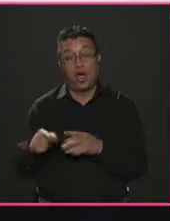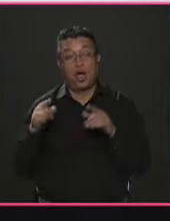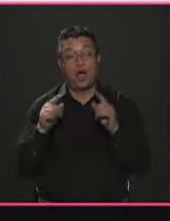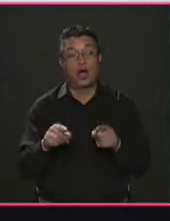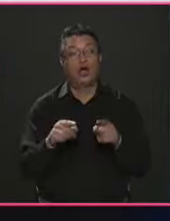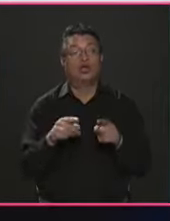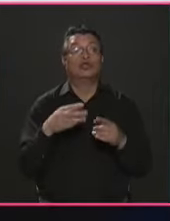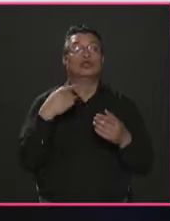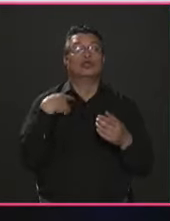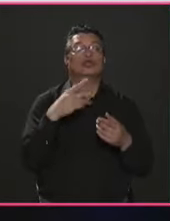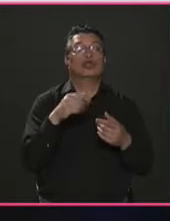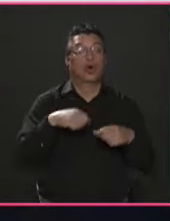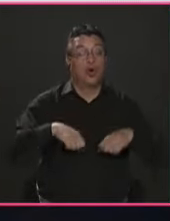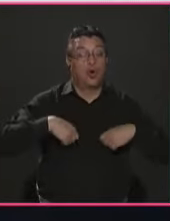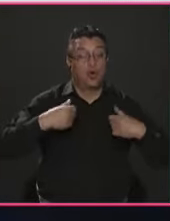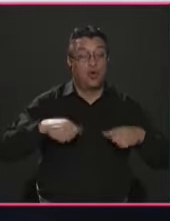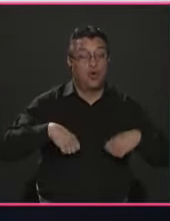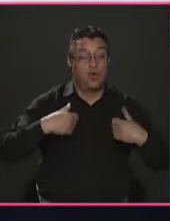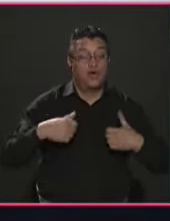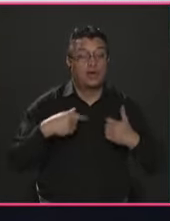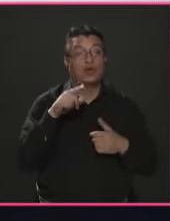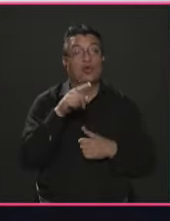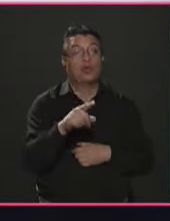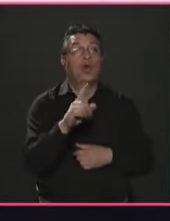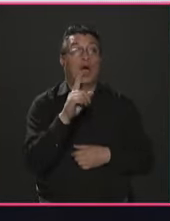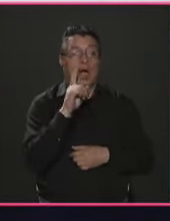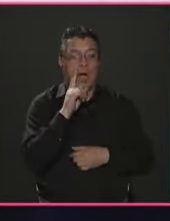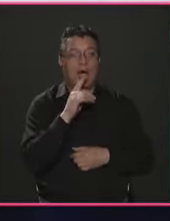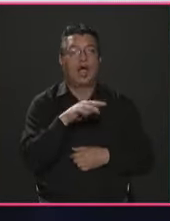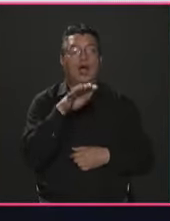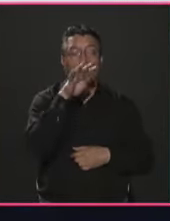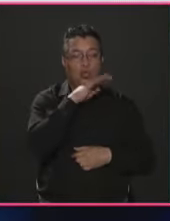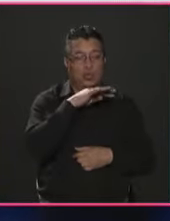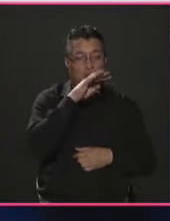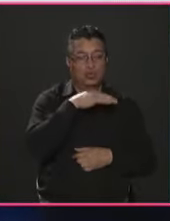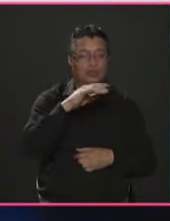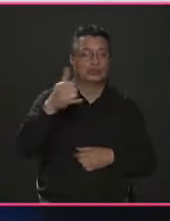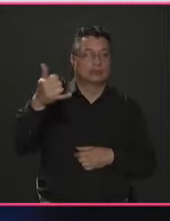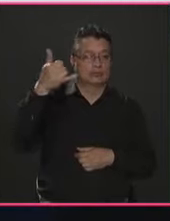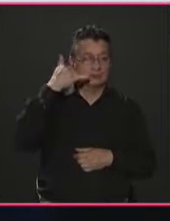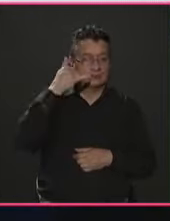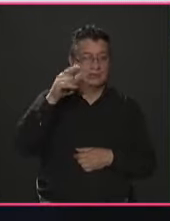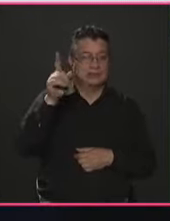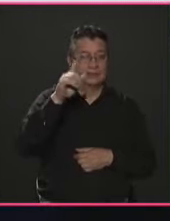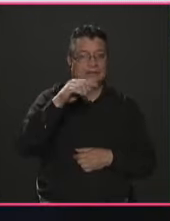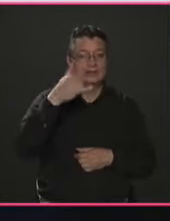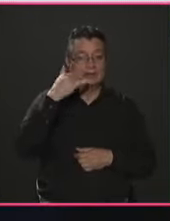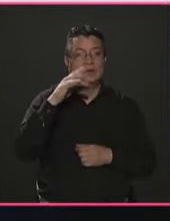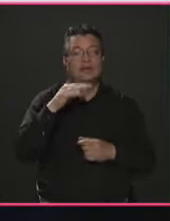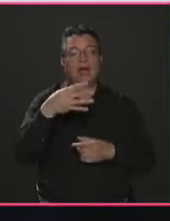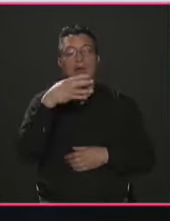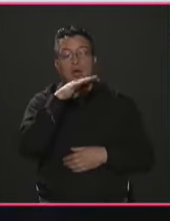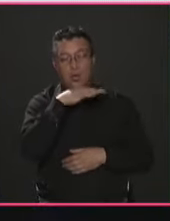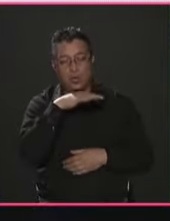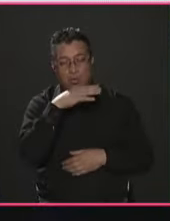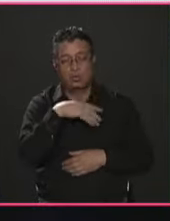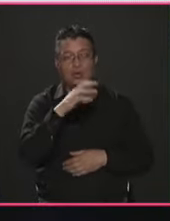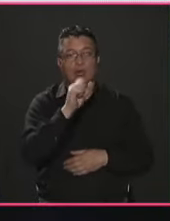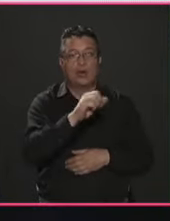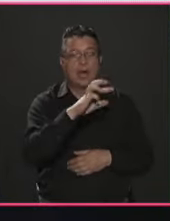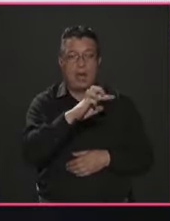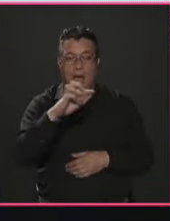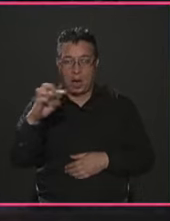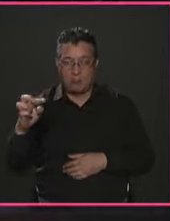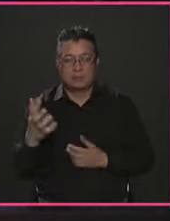especialmente hay alta uso de smartphones y grandes uso también de las